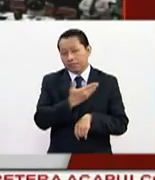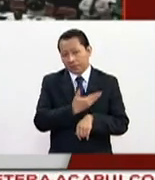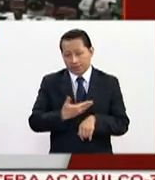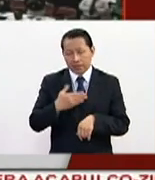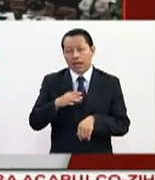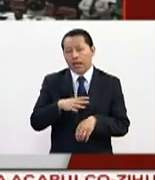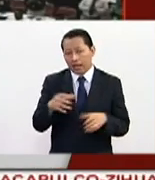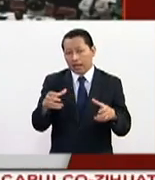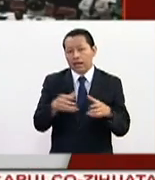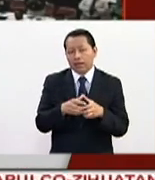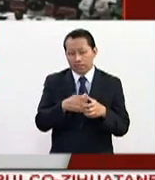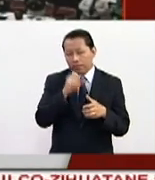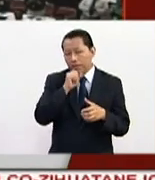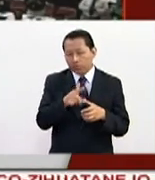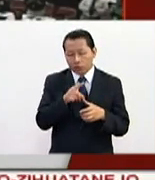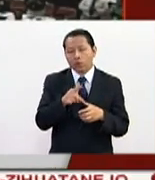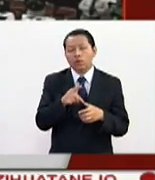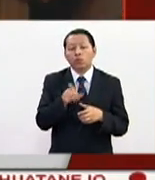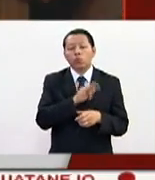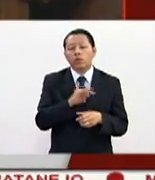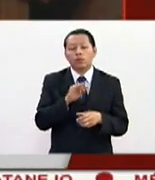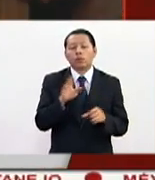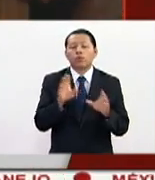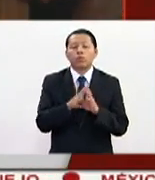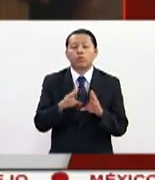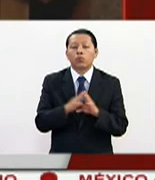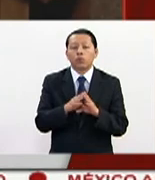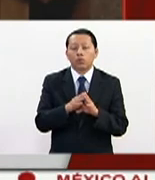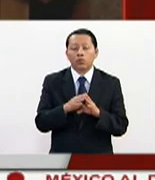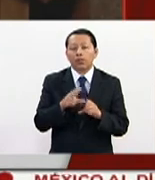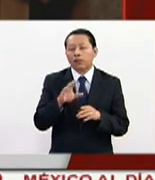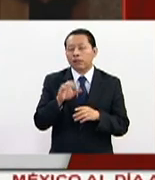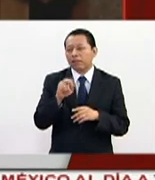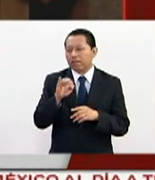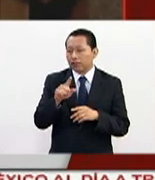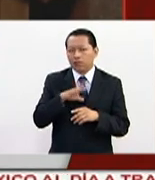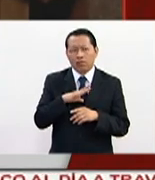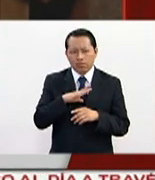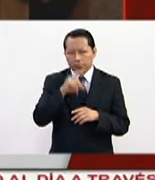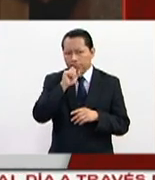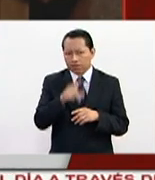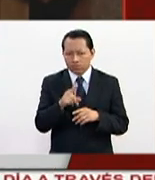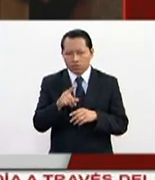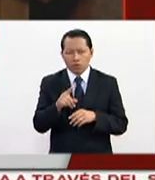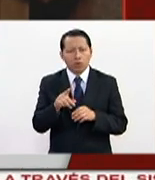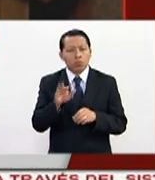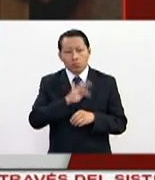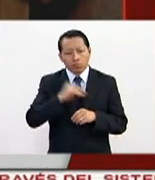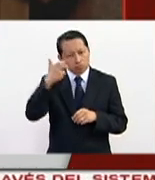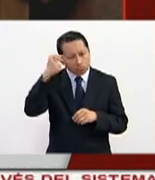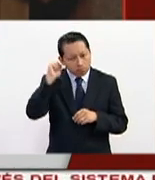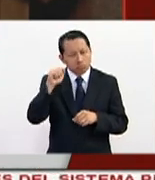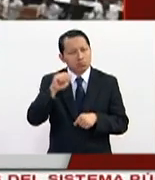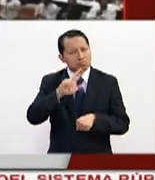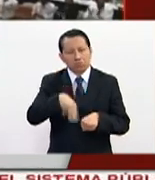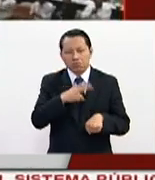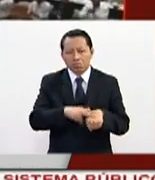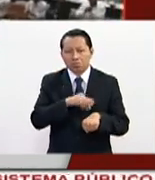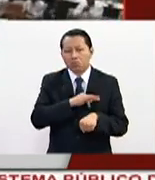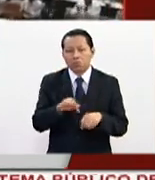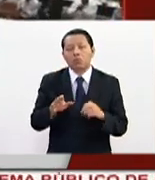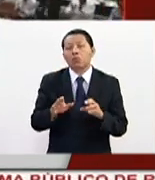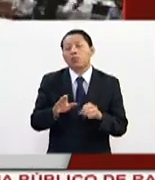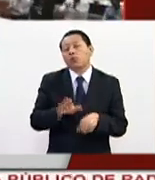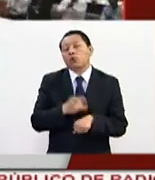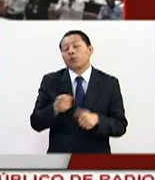político del Partido Comunista, que es Díaz-Canel. Él es el candidato, podría ser uno de los candidatos naturales, debido a,